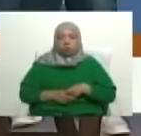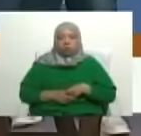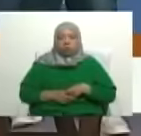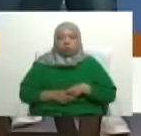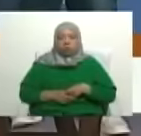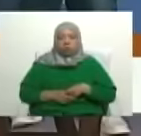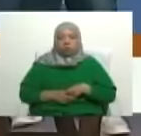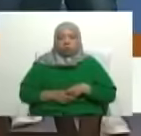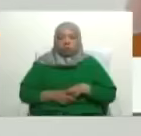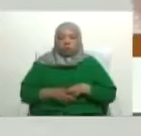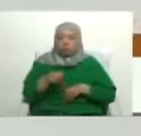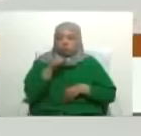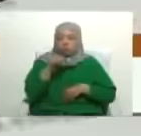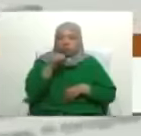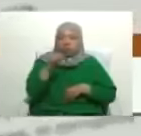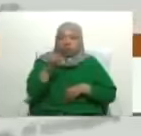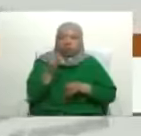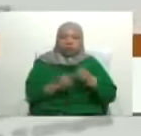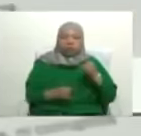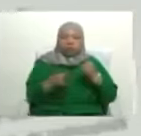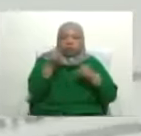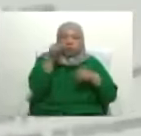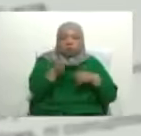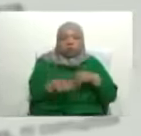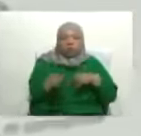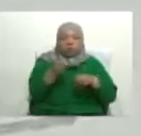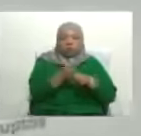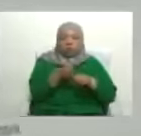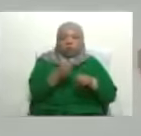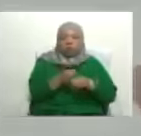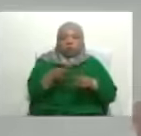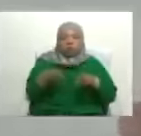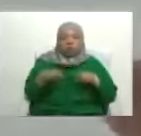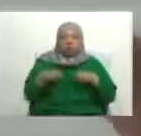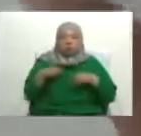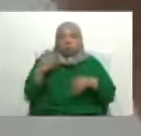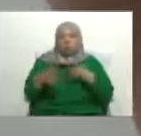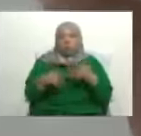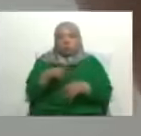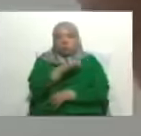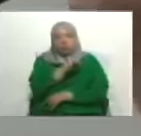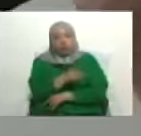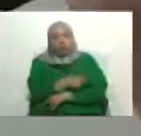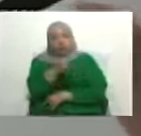La maldita casta de estos apellidos, la Machado. Sabemos que el régimen solo saldrá con la fuerza.